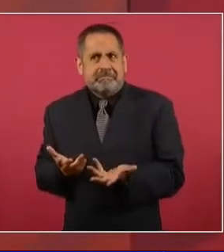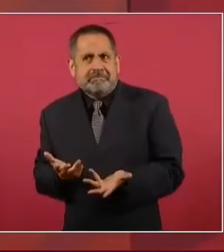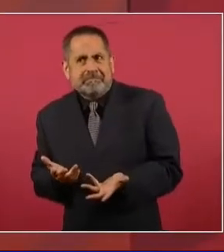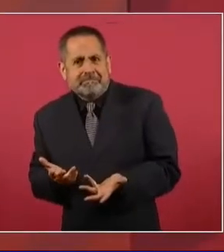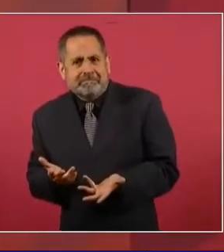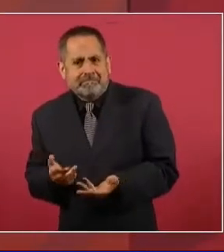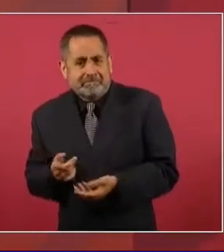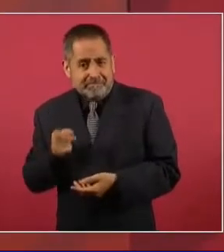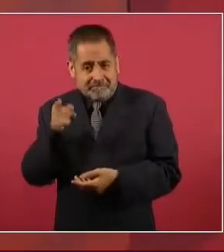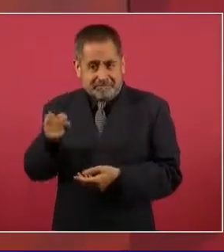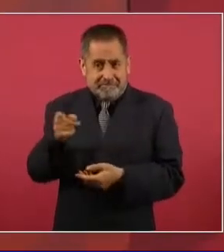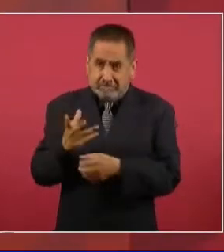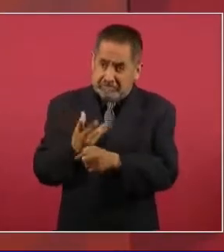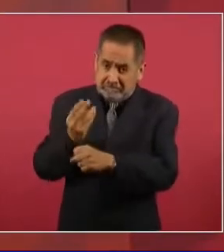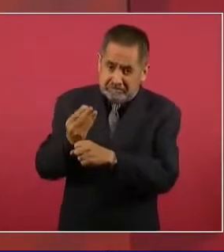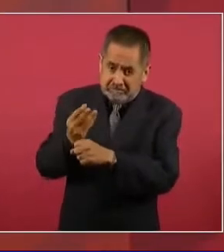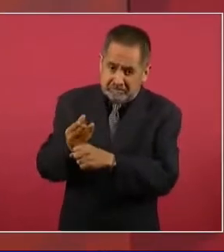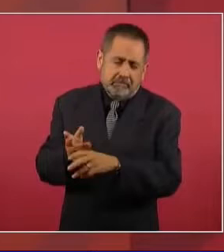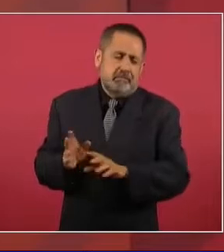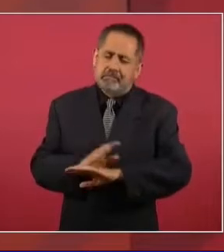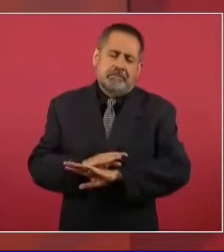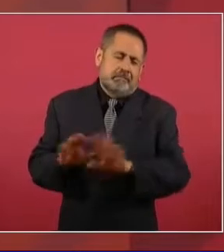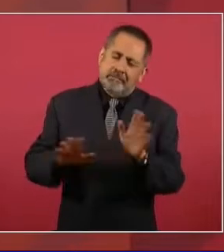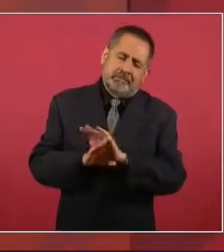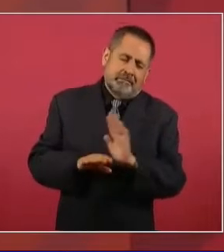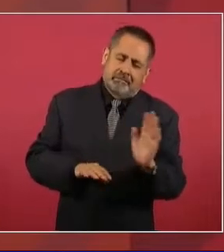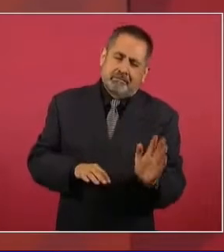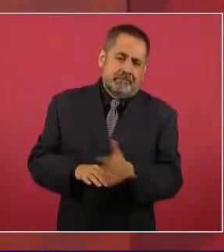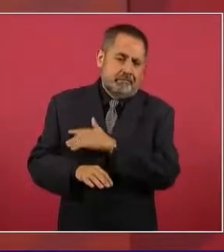Entonces ahí ya no